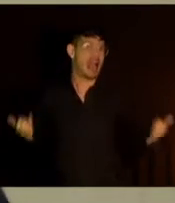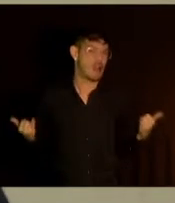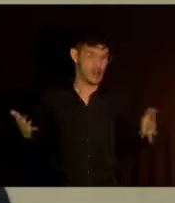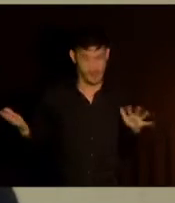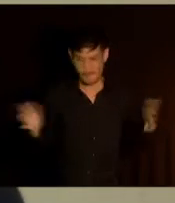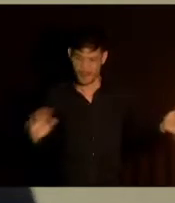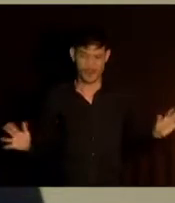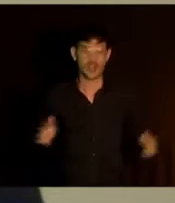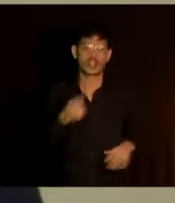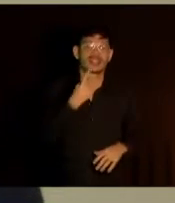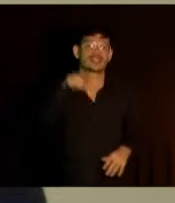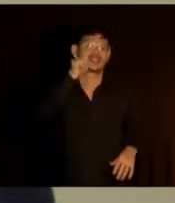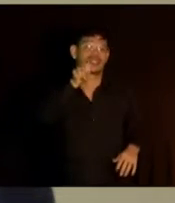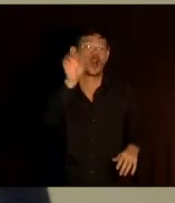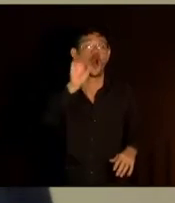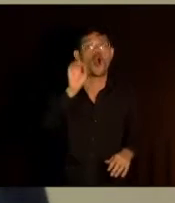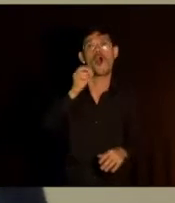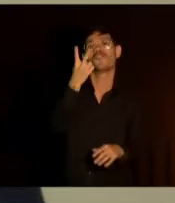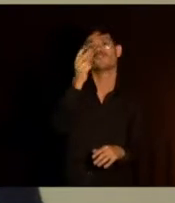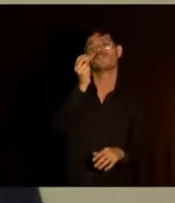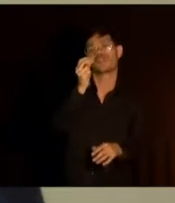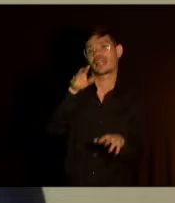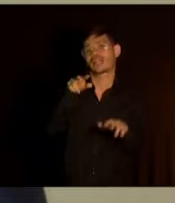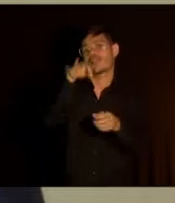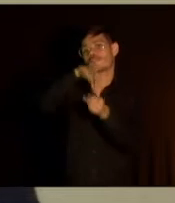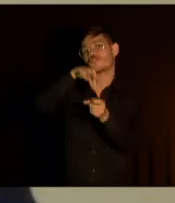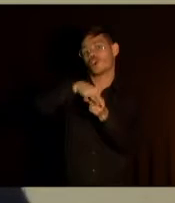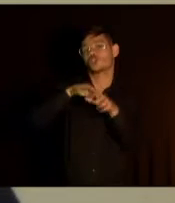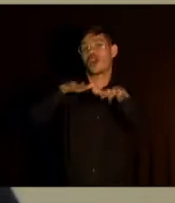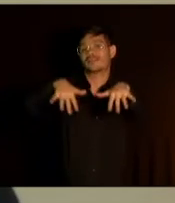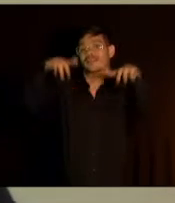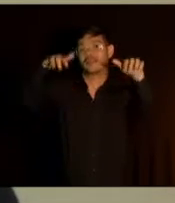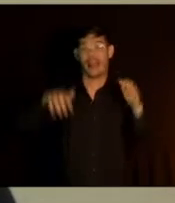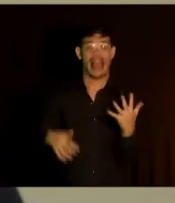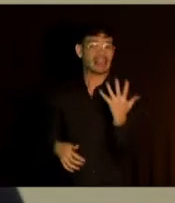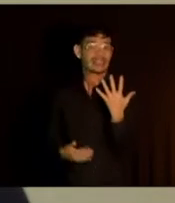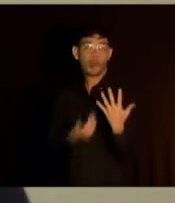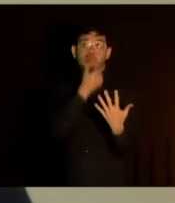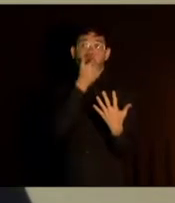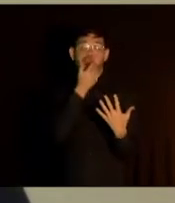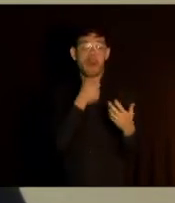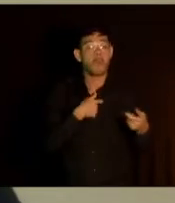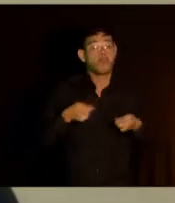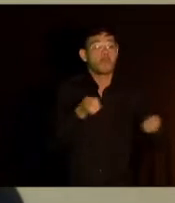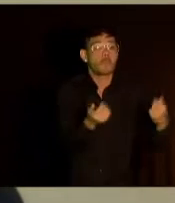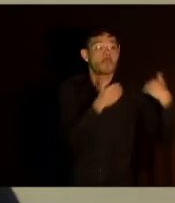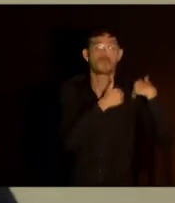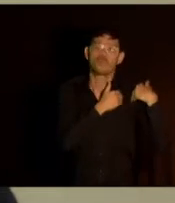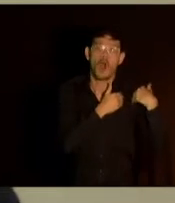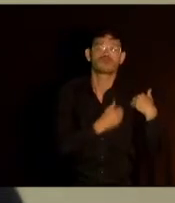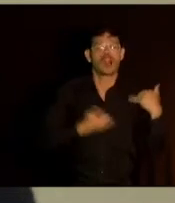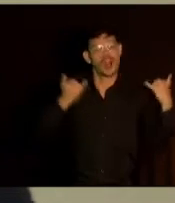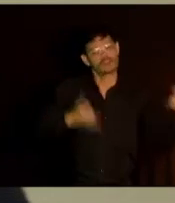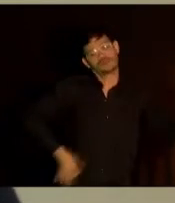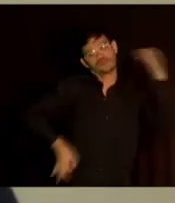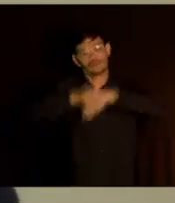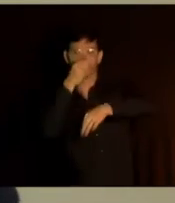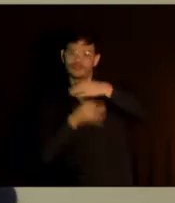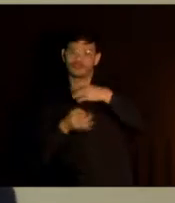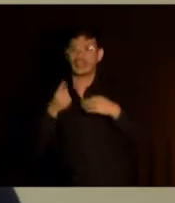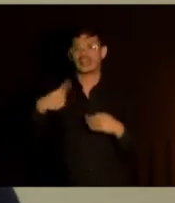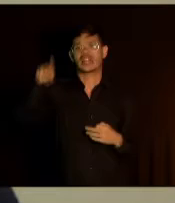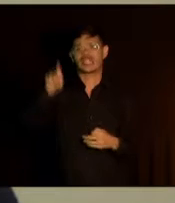votos en la asamblea, más o menos, de acuerdo a lo que la gente se ponga las pilas y se